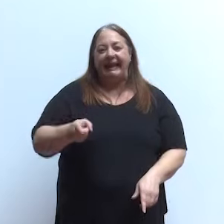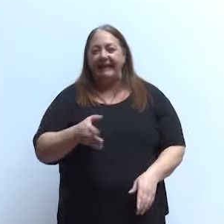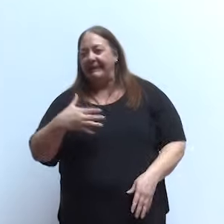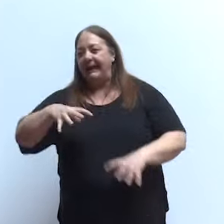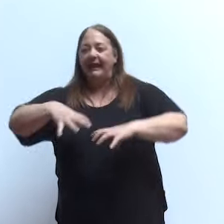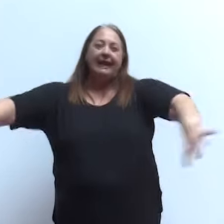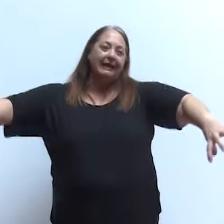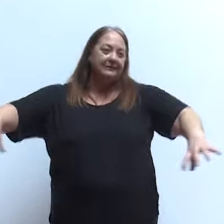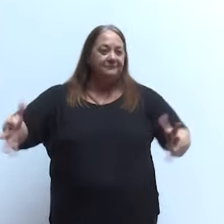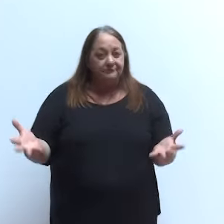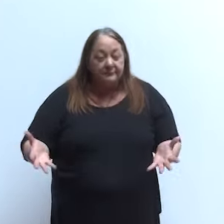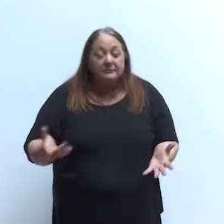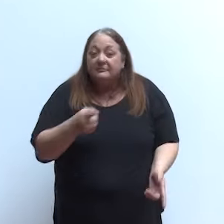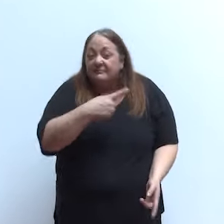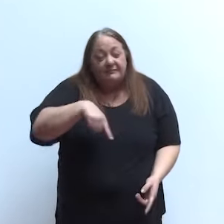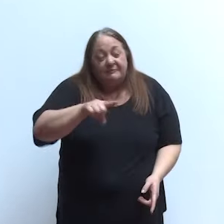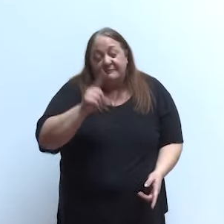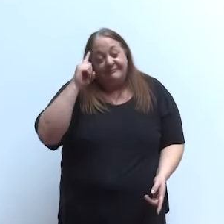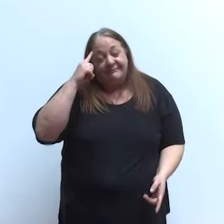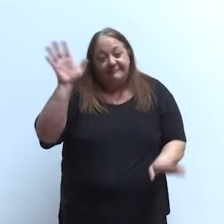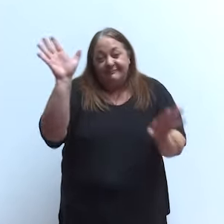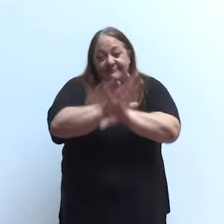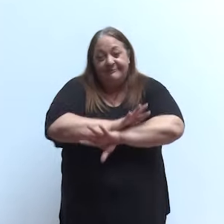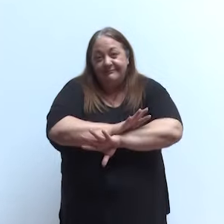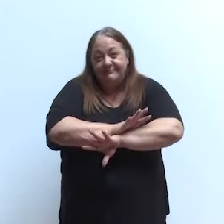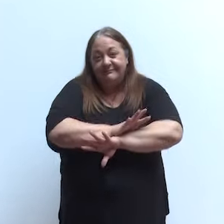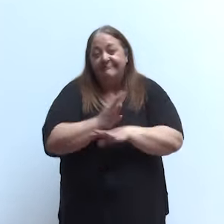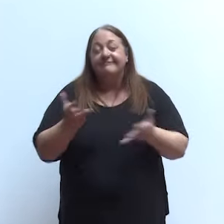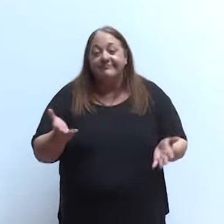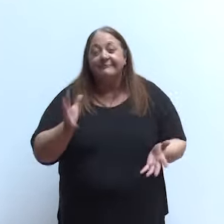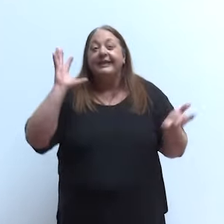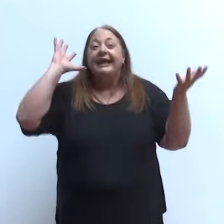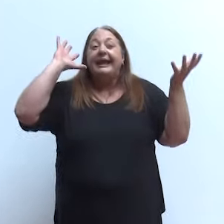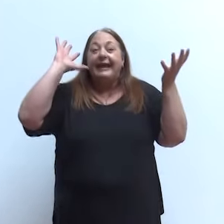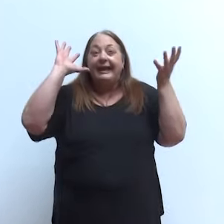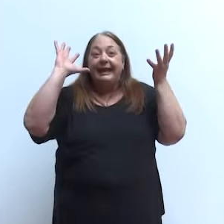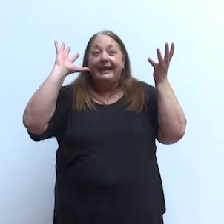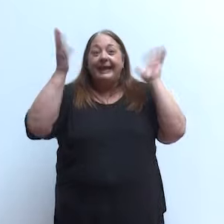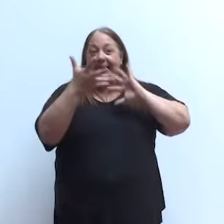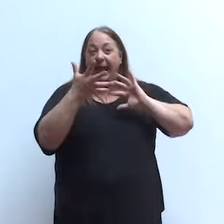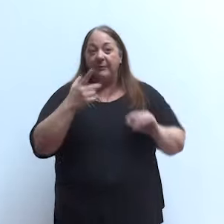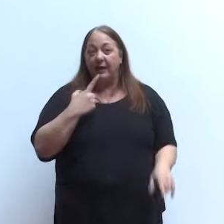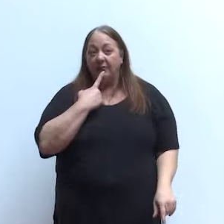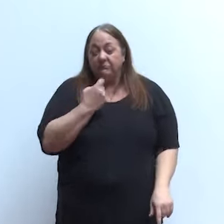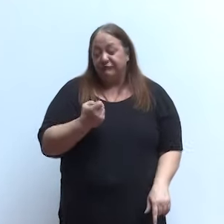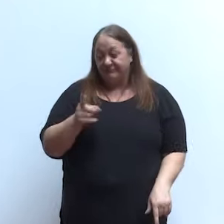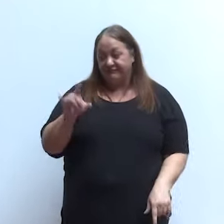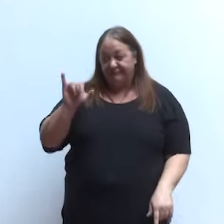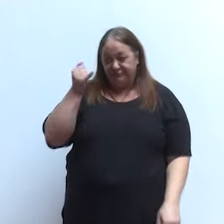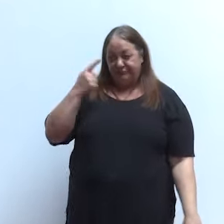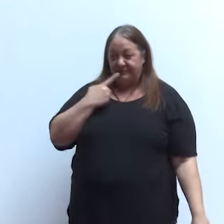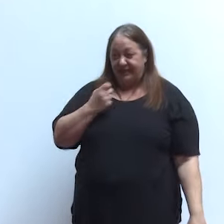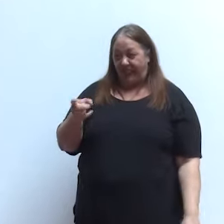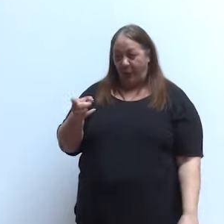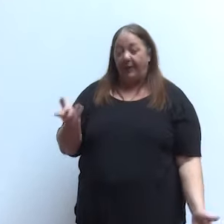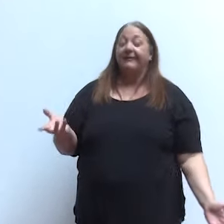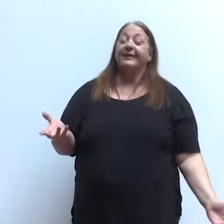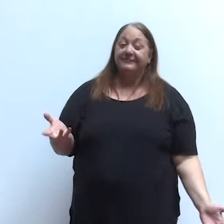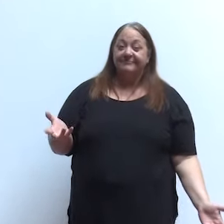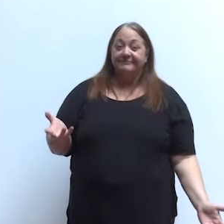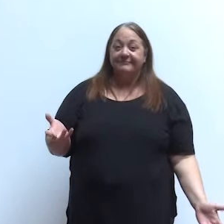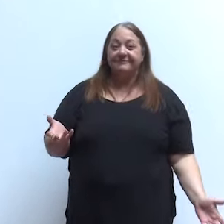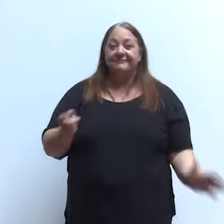fue subestimado también No de hecho Javier también lo detecta en las en las encuestas y por eso señala la existencia de